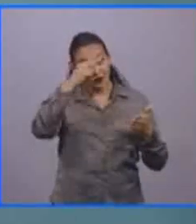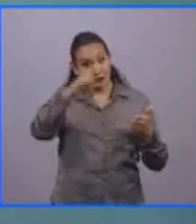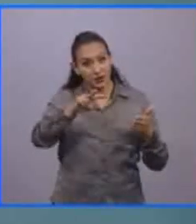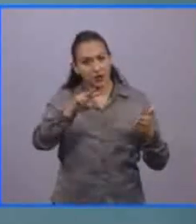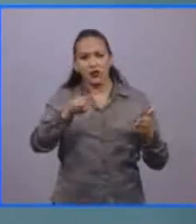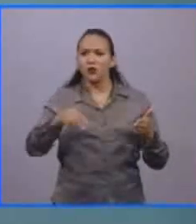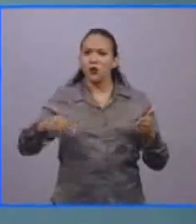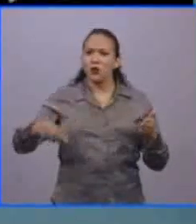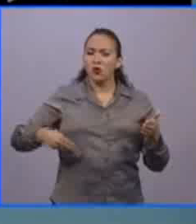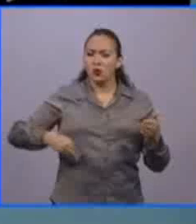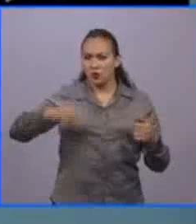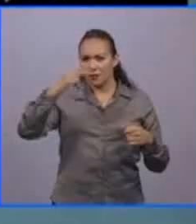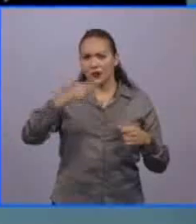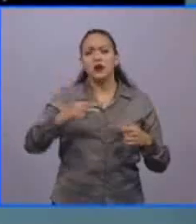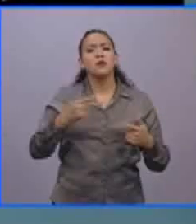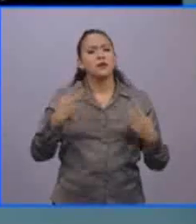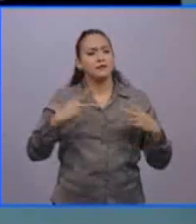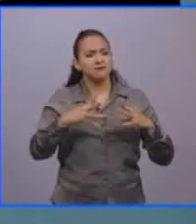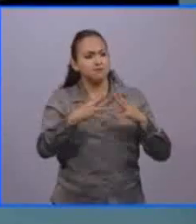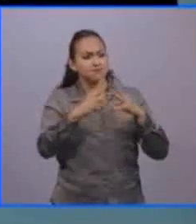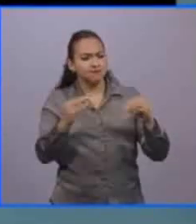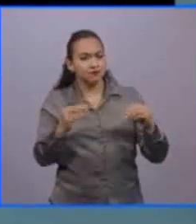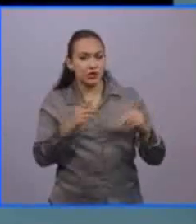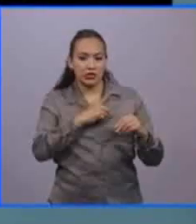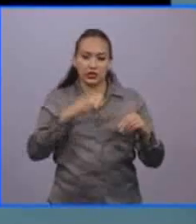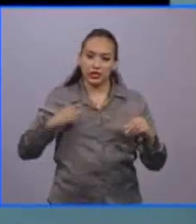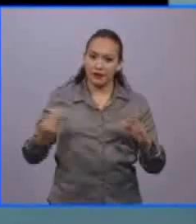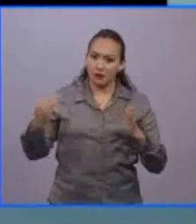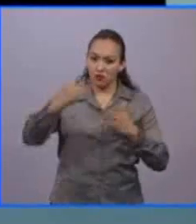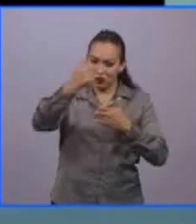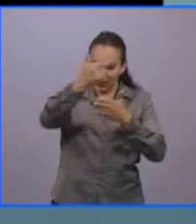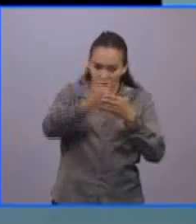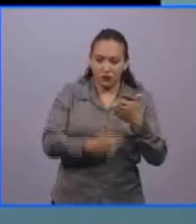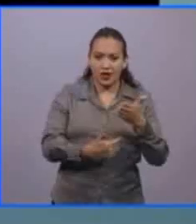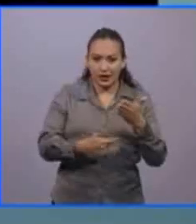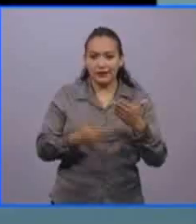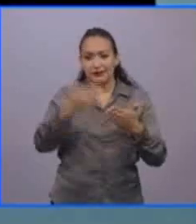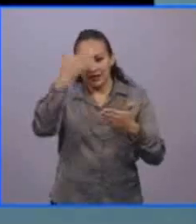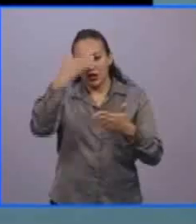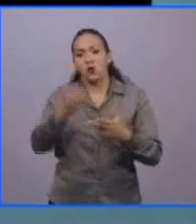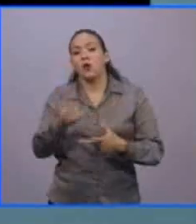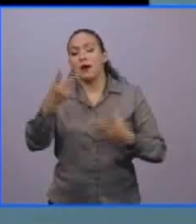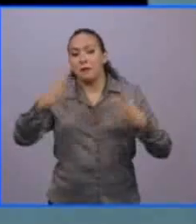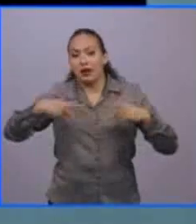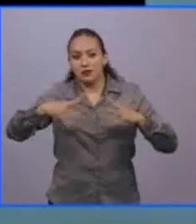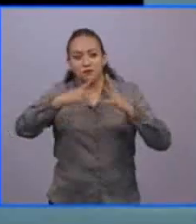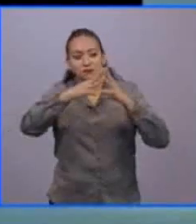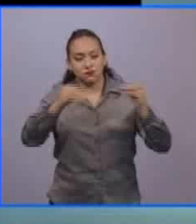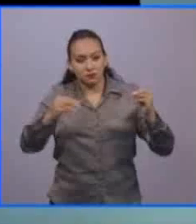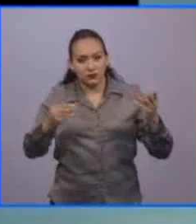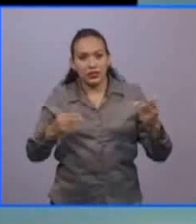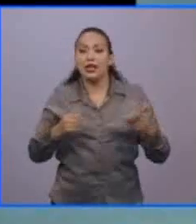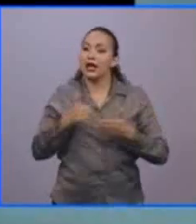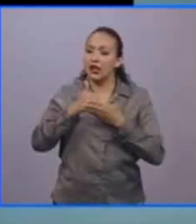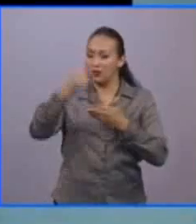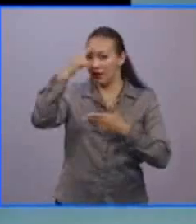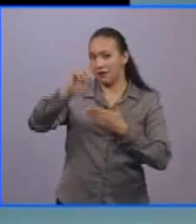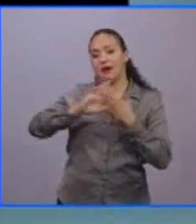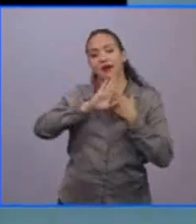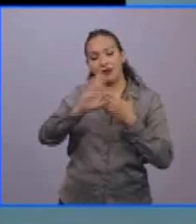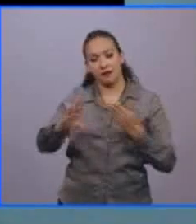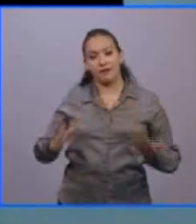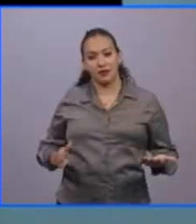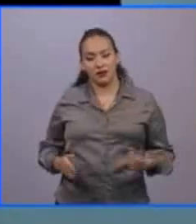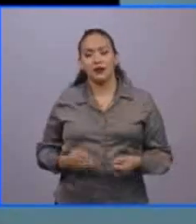Desaparición Forzada llamó a subsanar las deficiencias en los registros como estrategia de prevención y erradicación de las desapariciones.